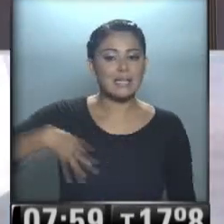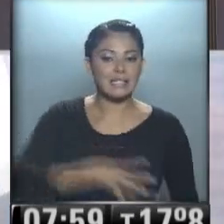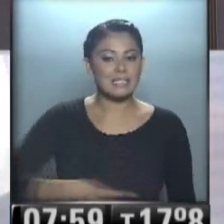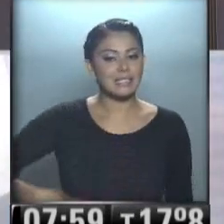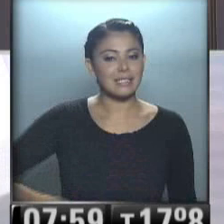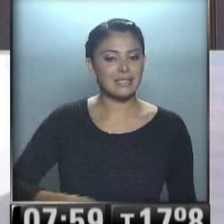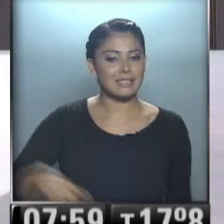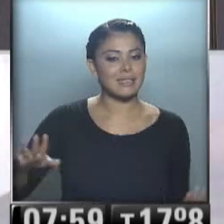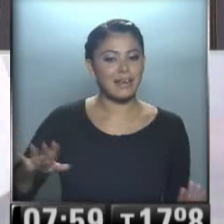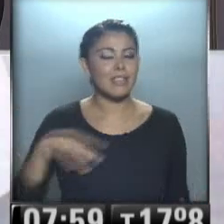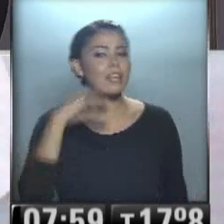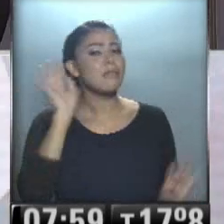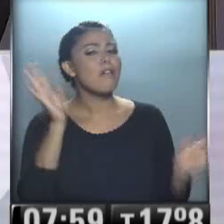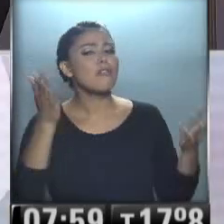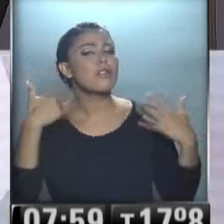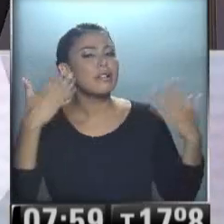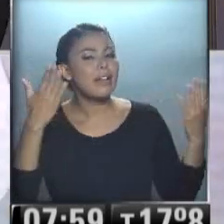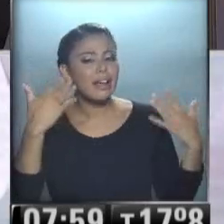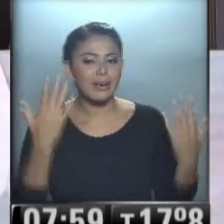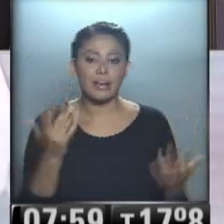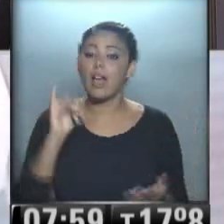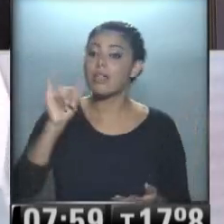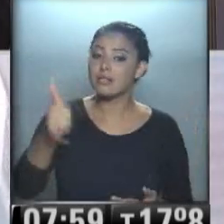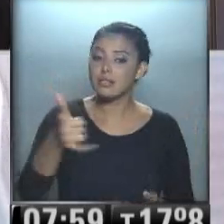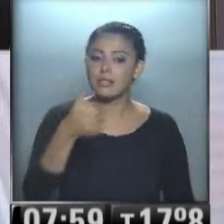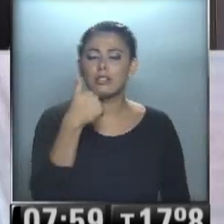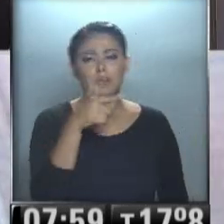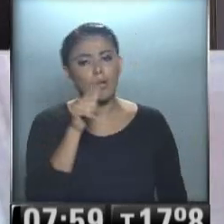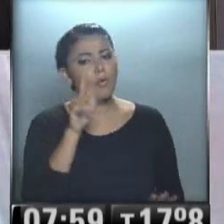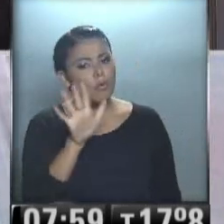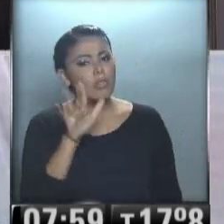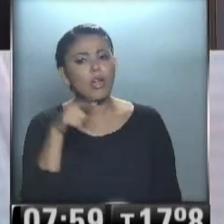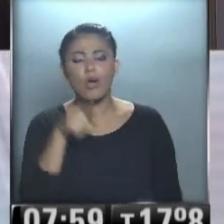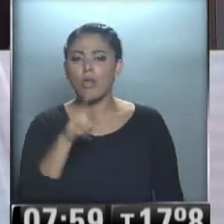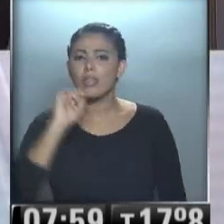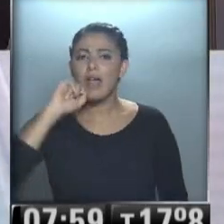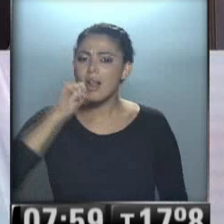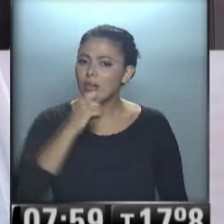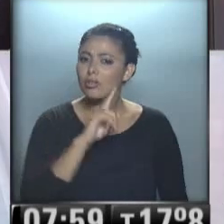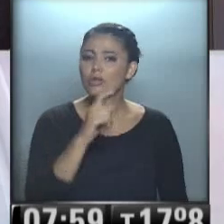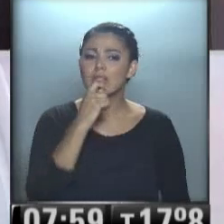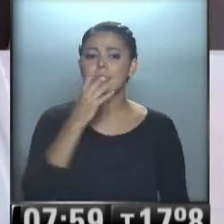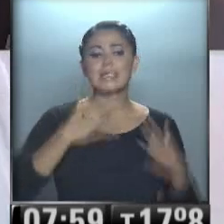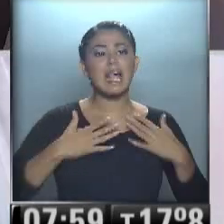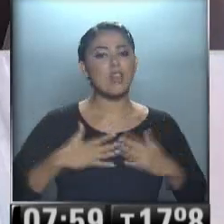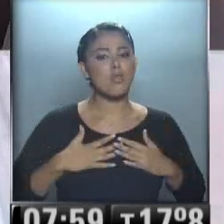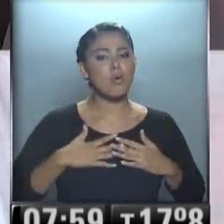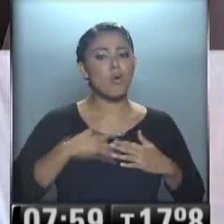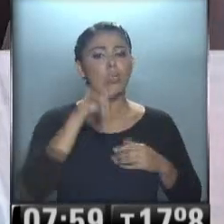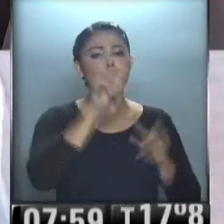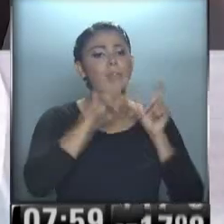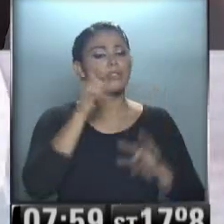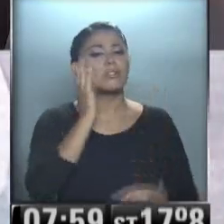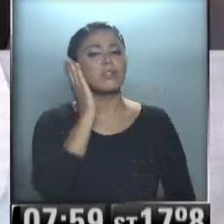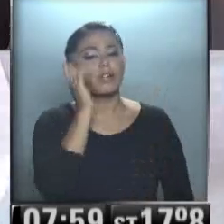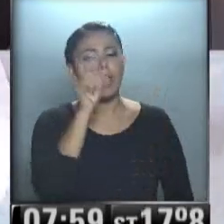pero rayadísima. Y fresquísima. Es un atentado, yo te digo que es un atentado. No es bueno para la salud de los bellos